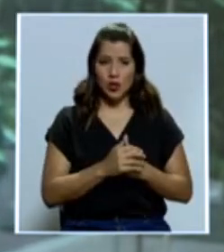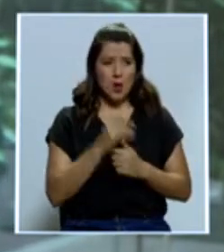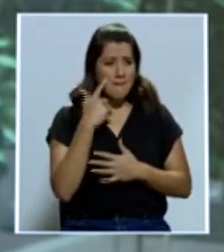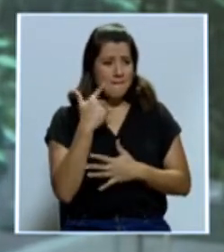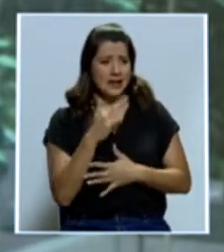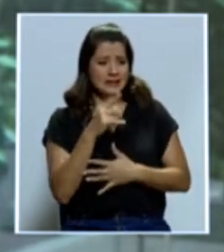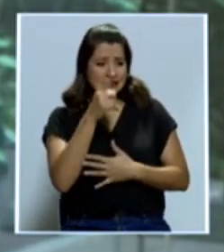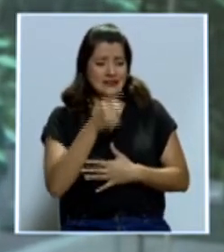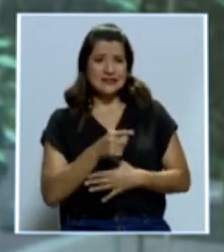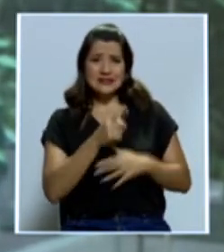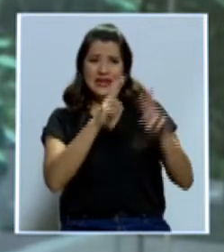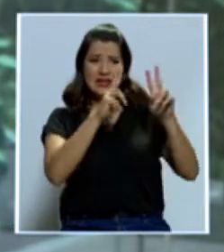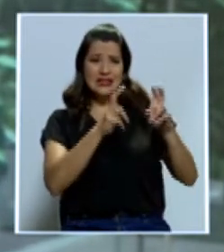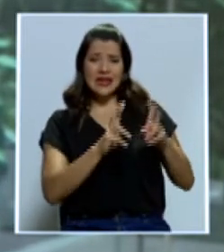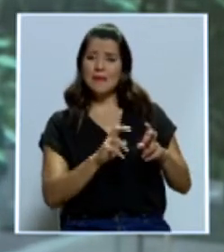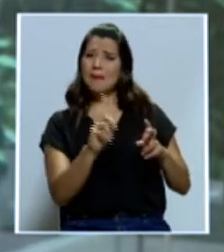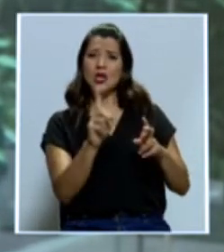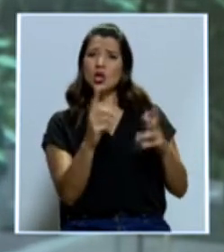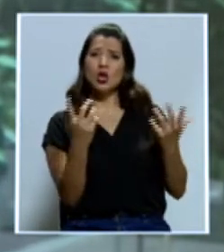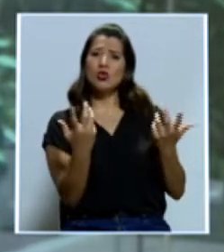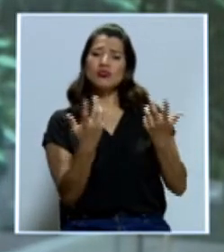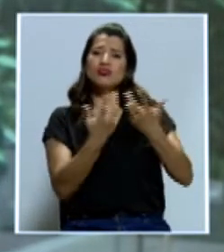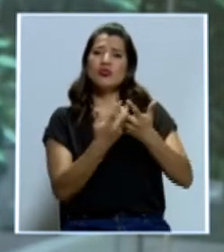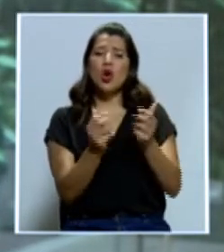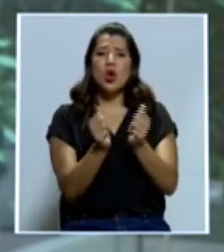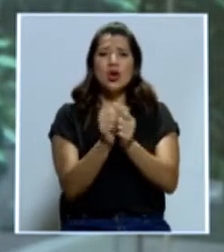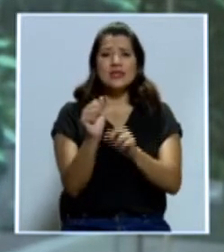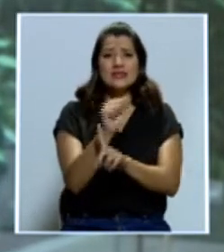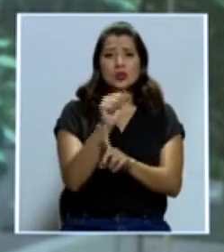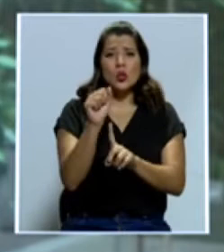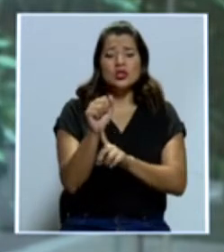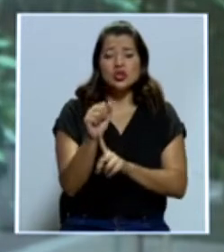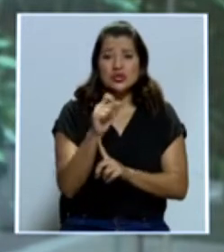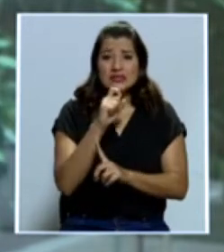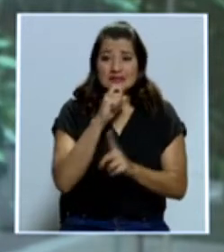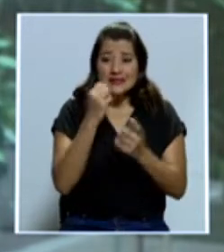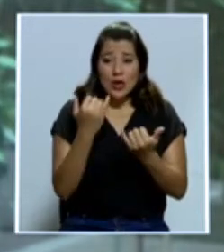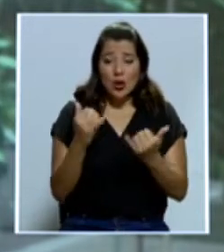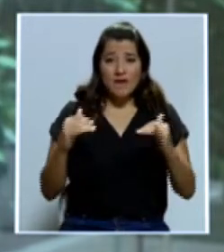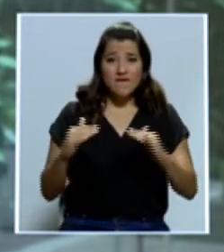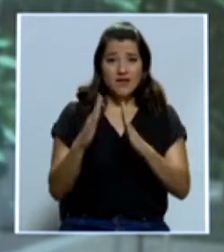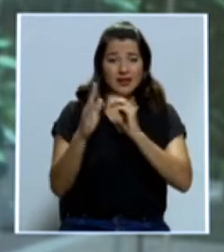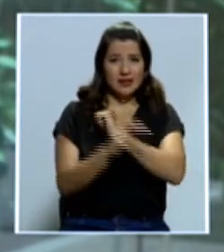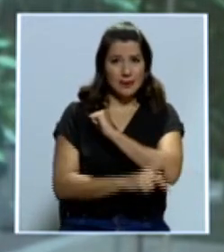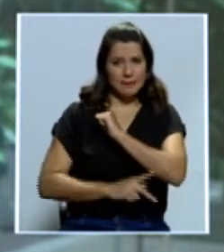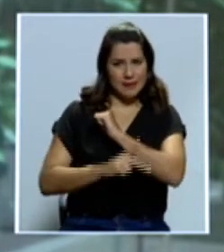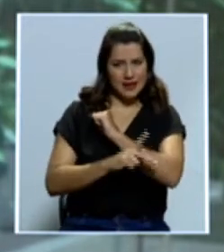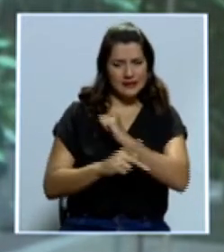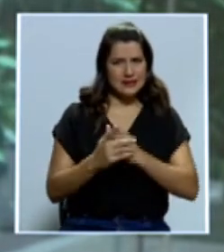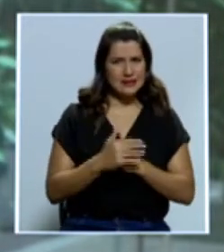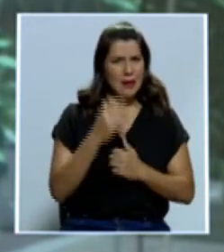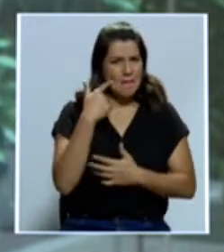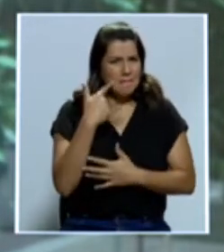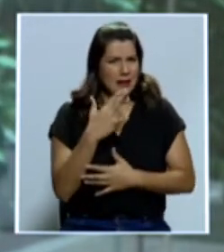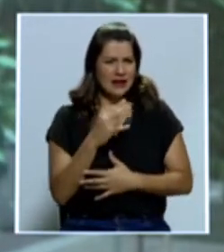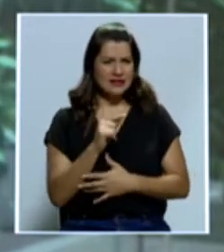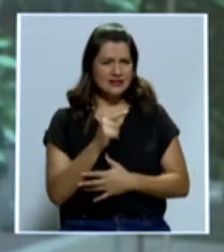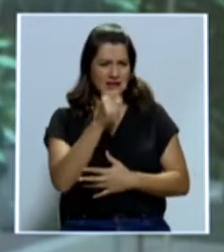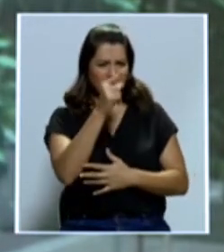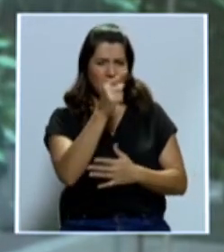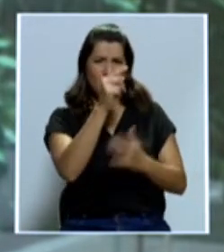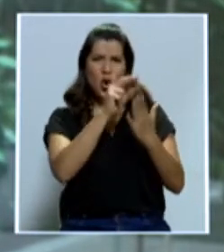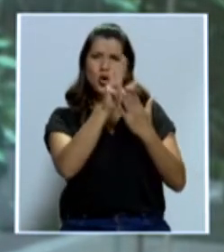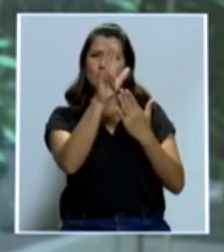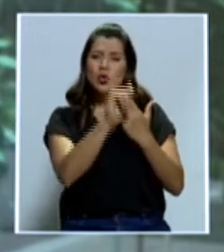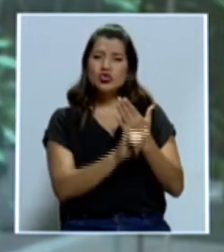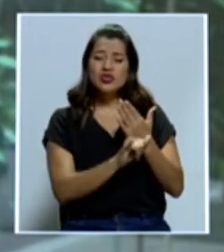agenda digna para la coyuntura en la que estamos como país. Más bien pareciera que la convocatoria de los proyectos es para el cumplimiento